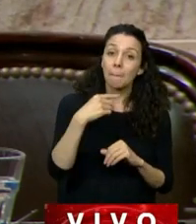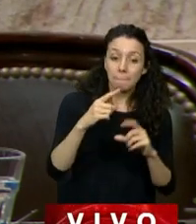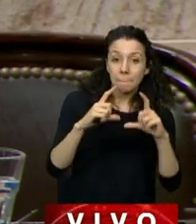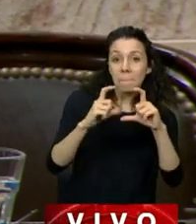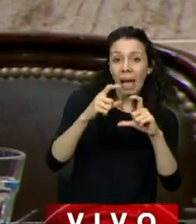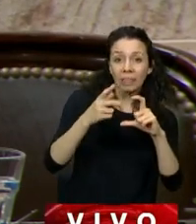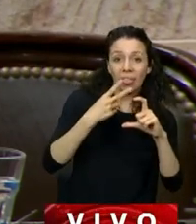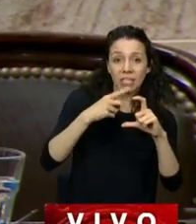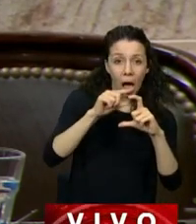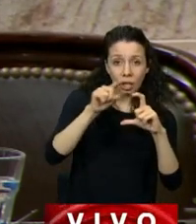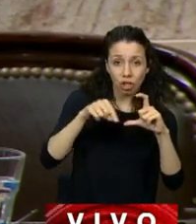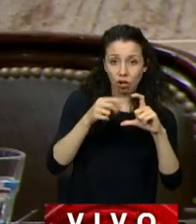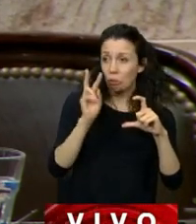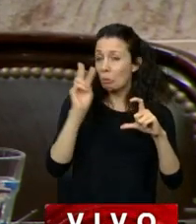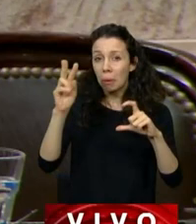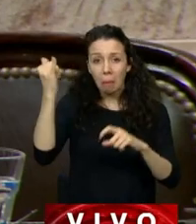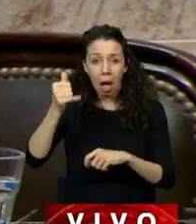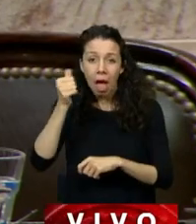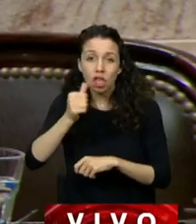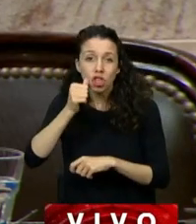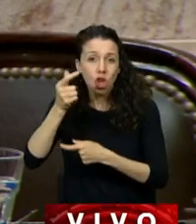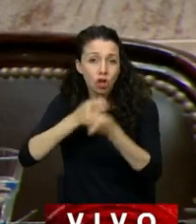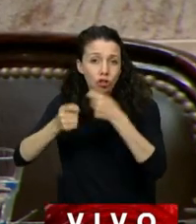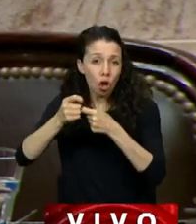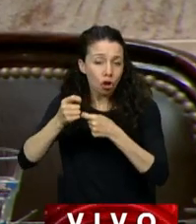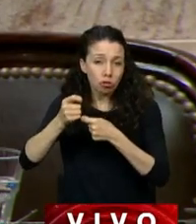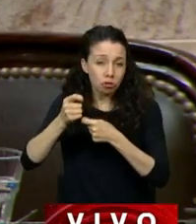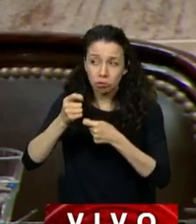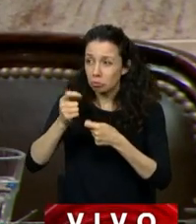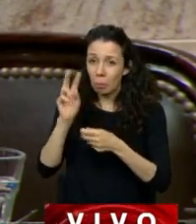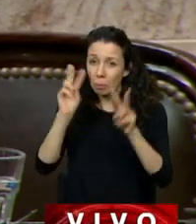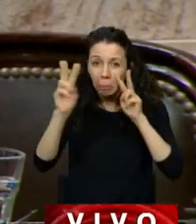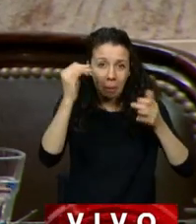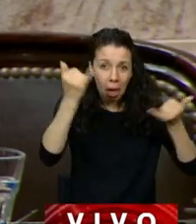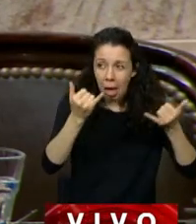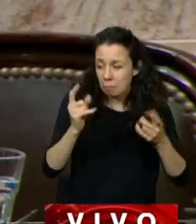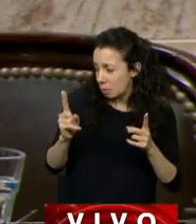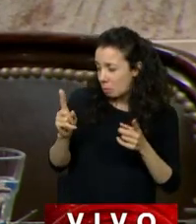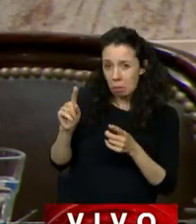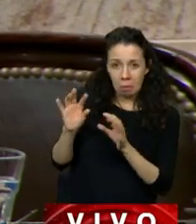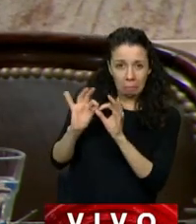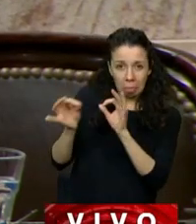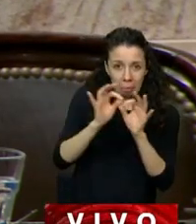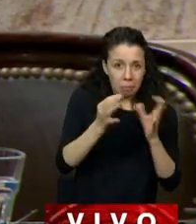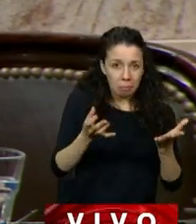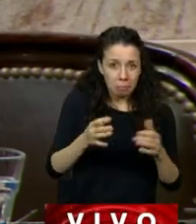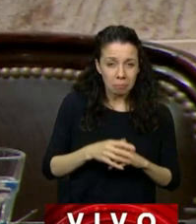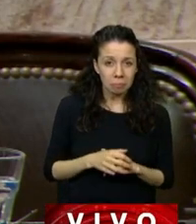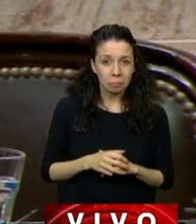cigarrillo lo vemos en todos los kiosco acá en la provincia acá a media cuadra del congreso